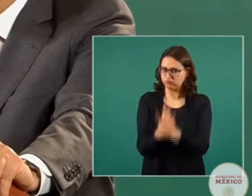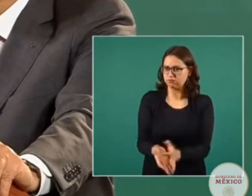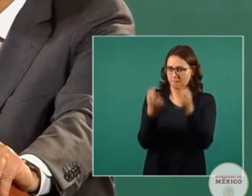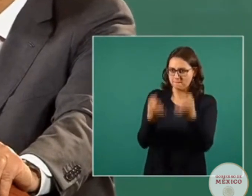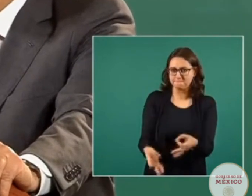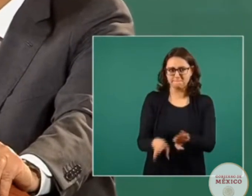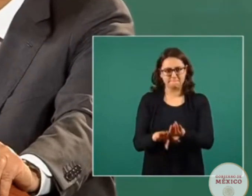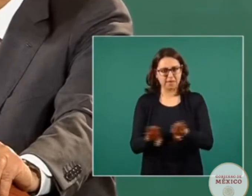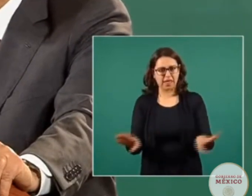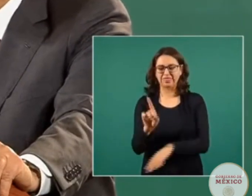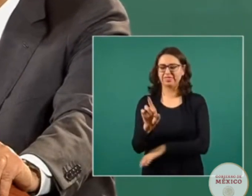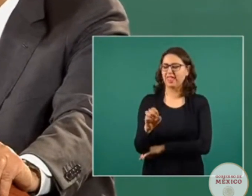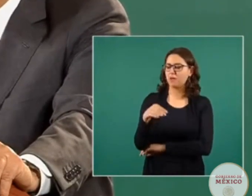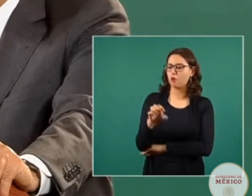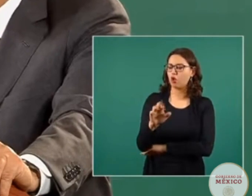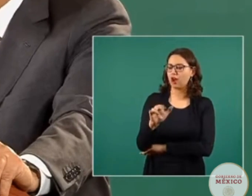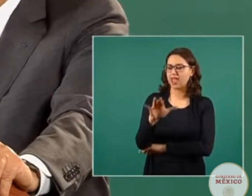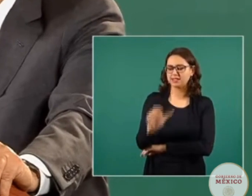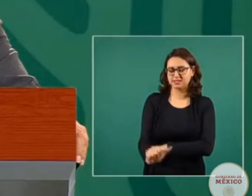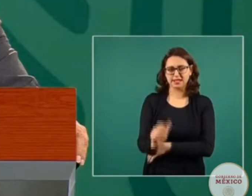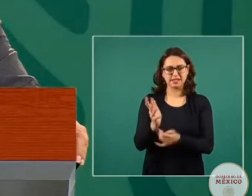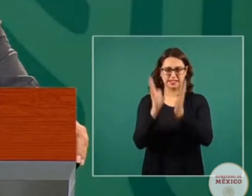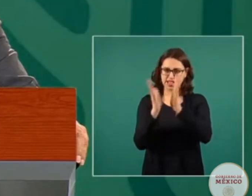consolidado el hábito democrático.